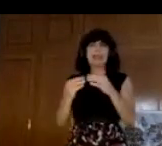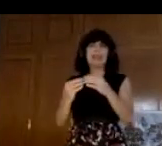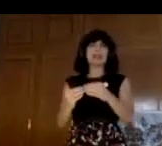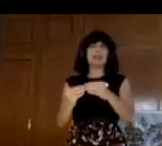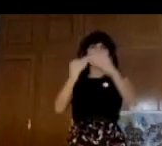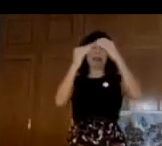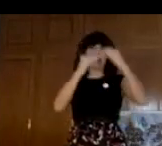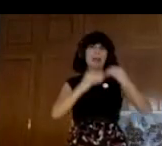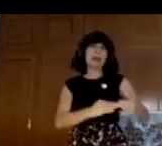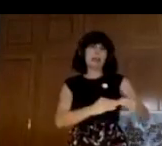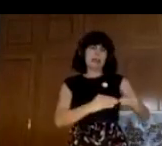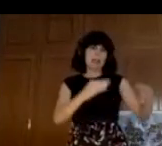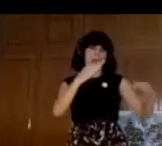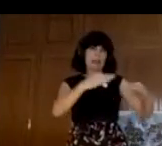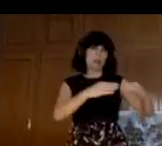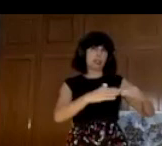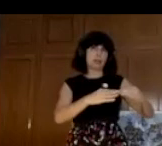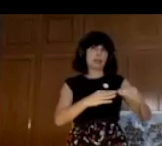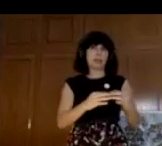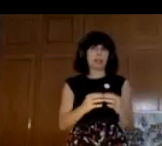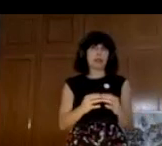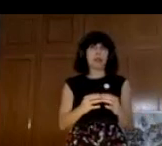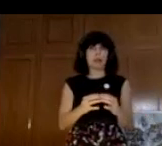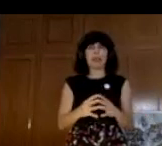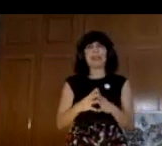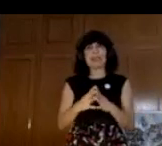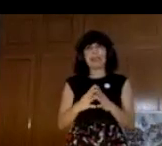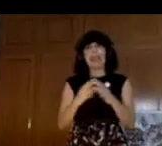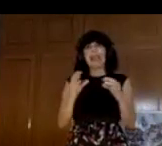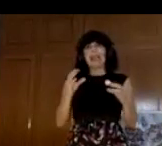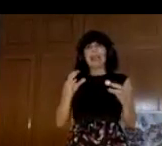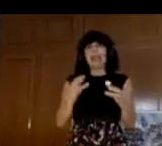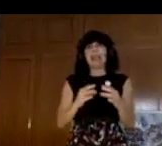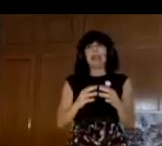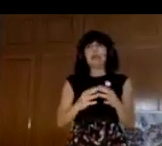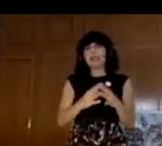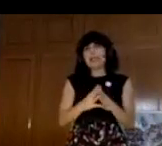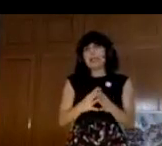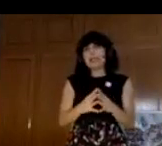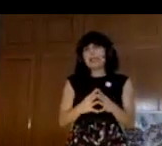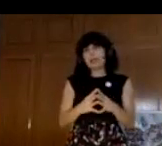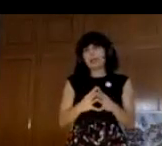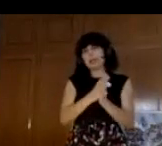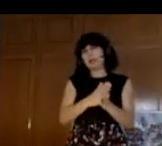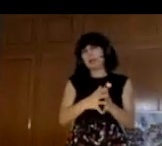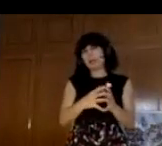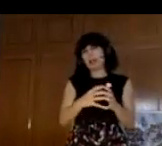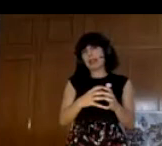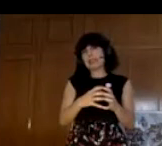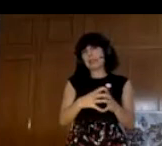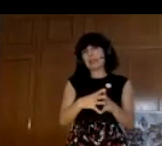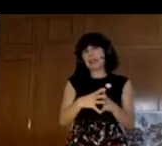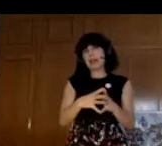la clase media se baja hacia un espacio de mayor pobreza. Lo importante de esto, del empobrecimiento de